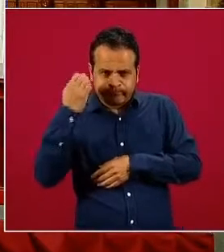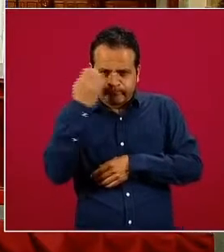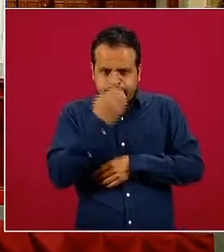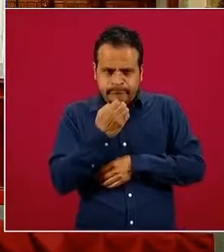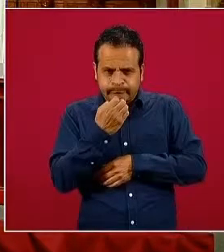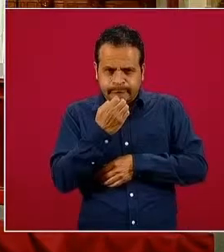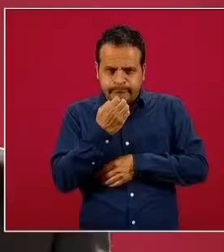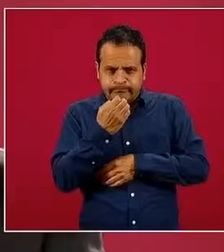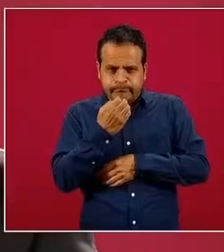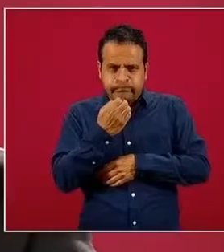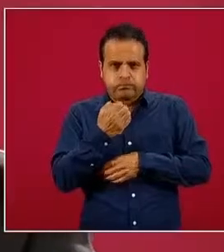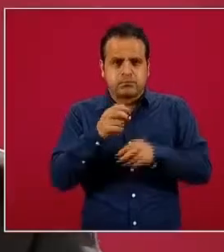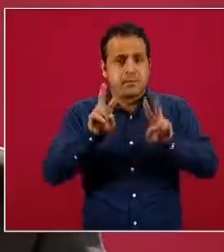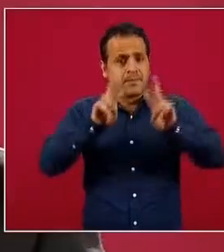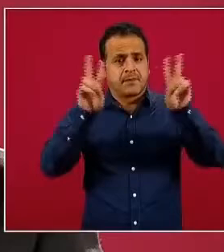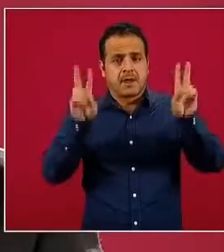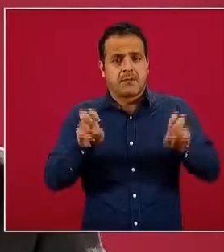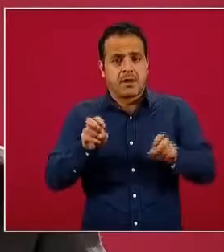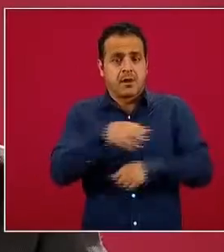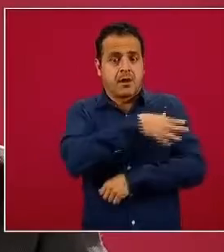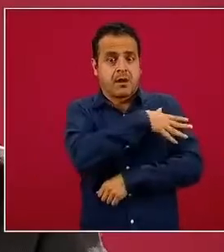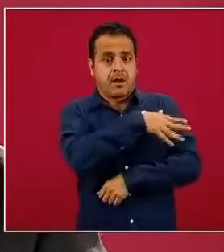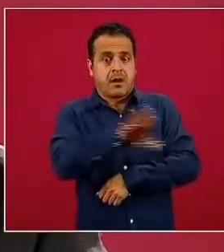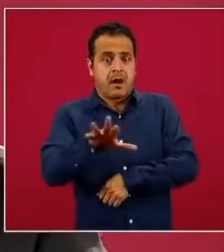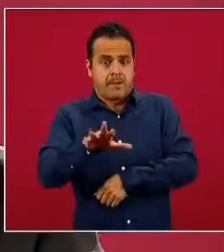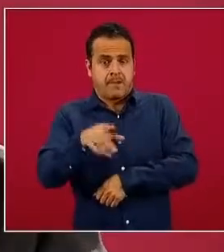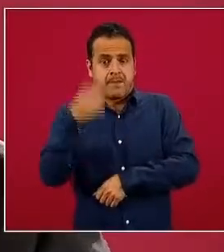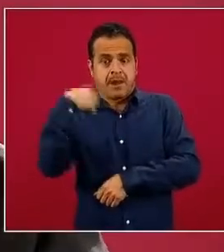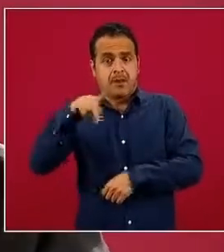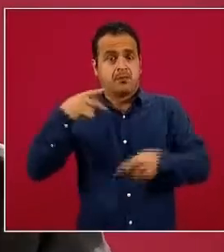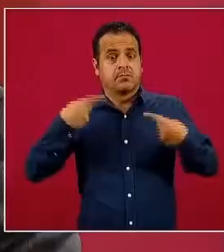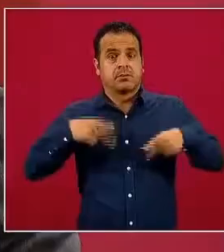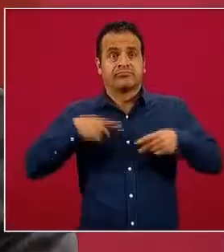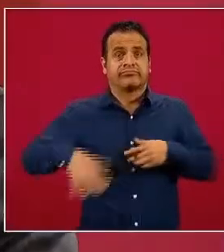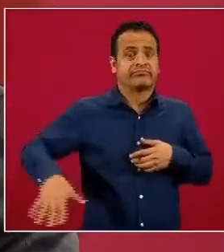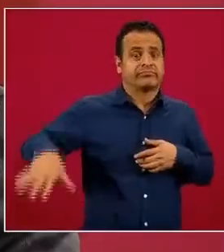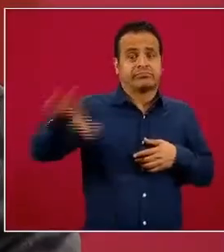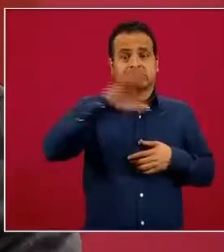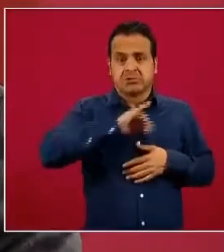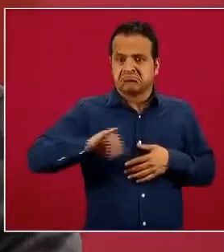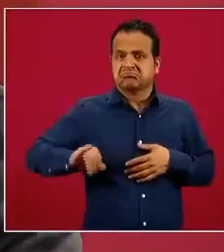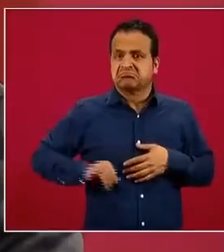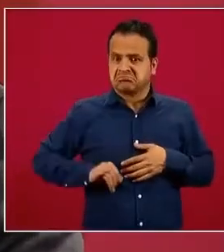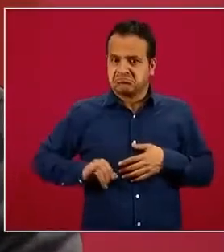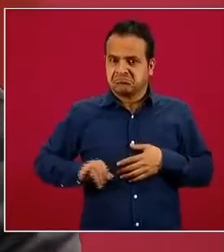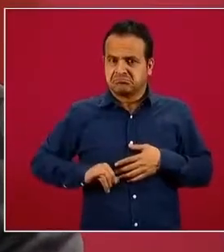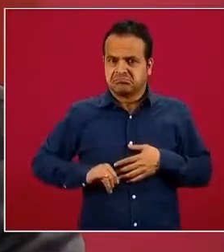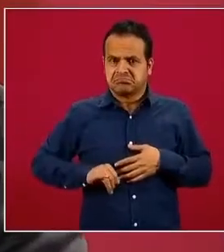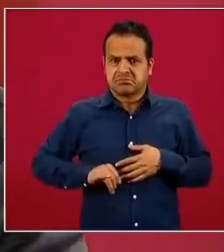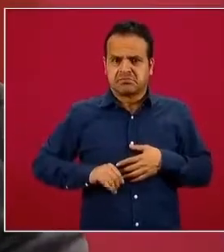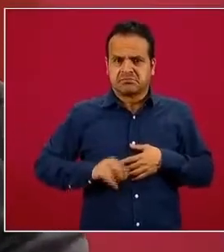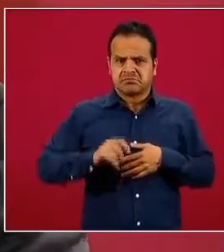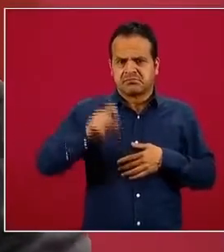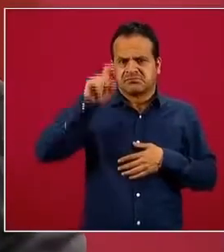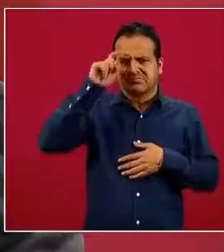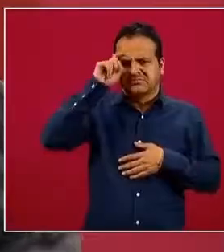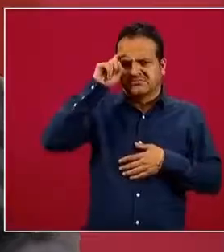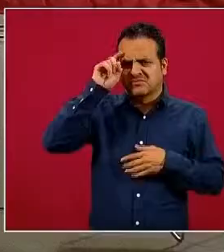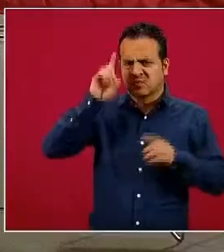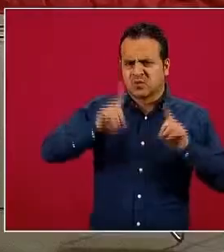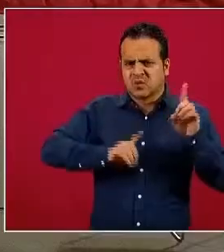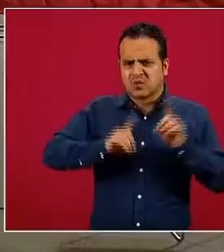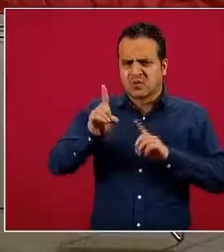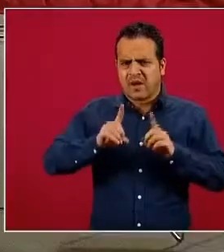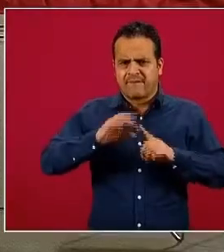de interés público, y le agradezco la pregunta, todo el mundo legítimamente se pregunta, y bueno, ¿y qué va a pasar? ¿Cuándo se va a acabar la